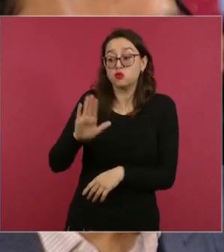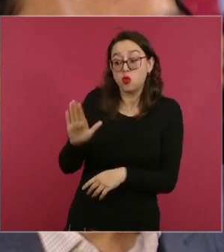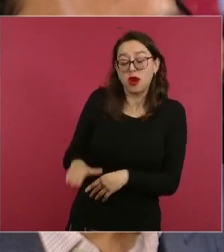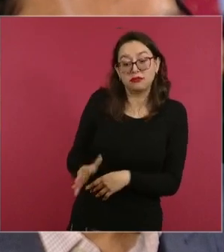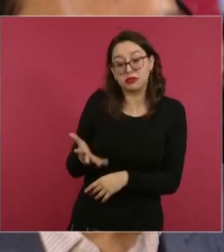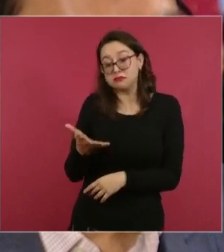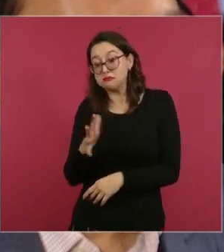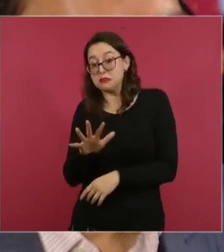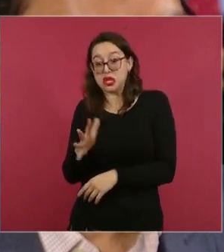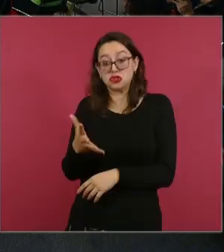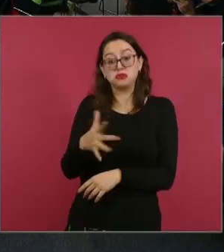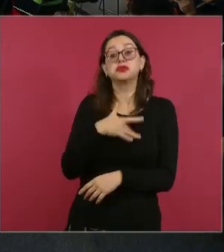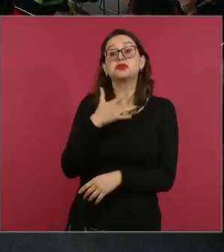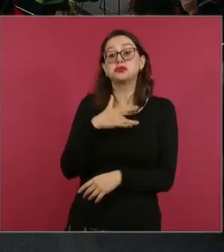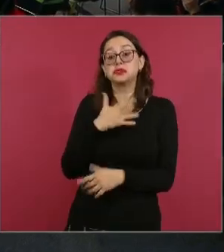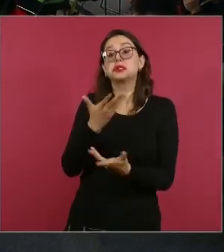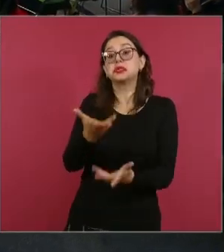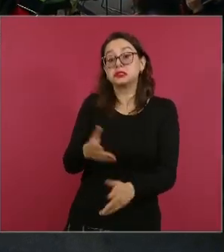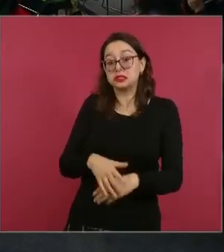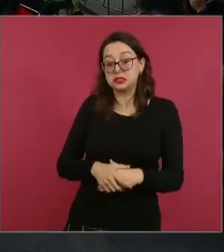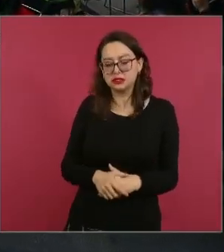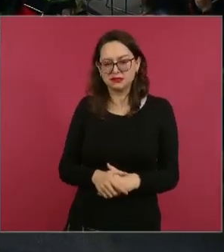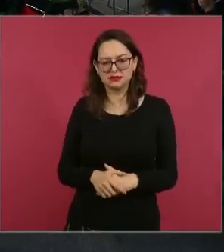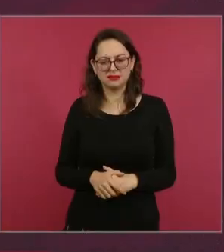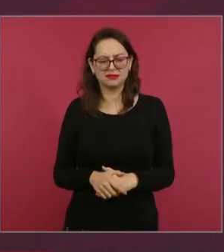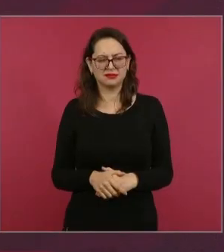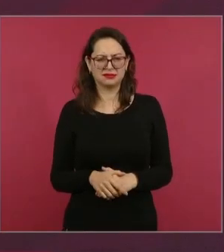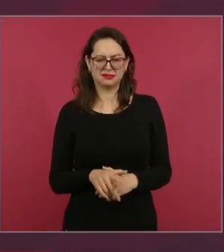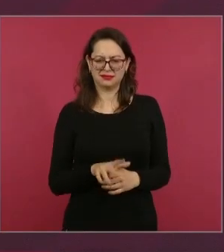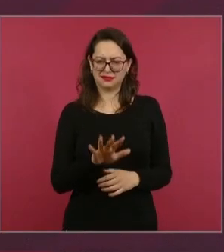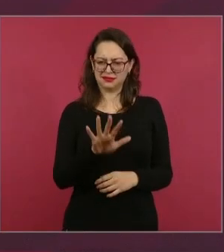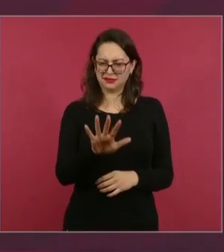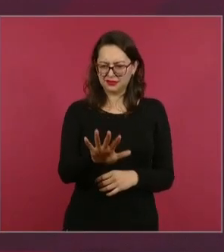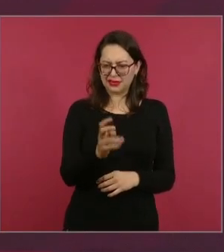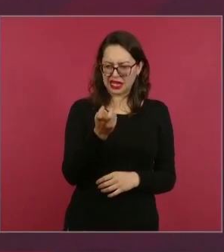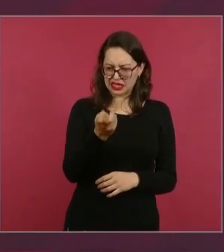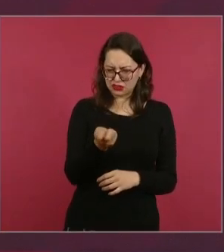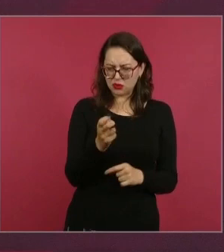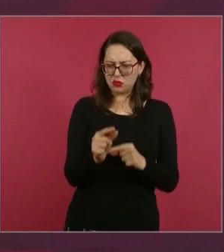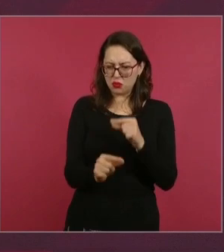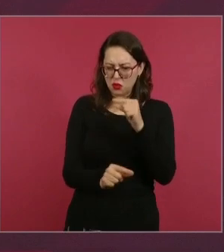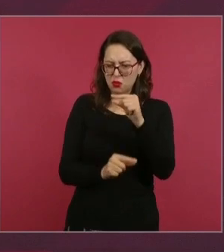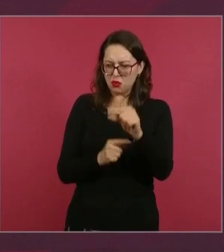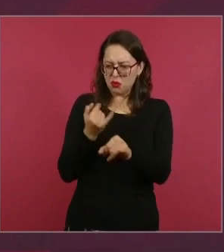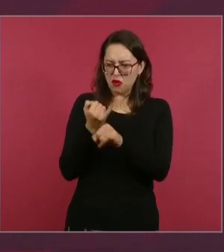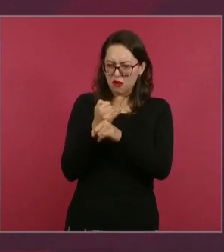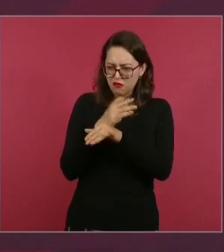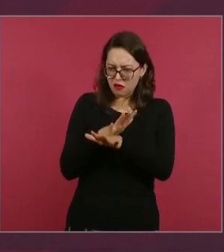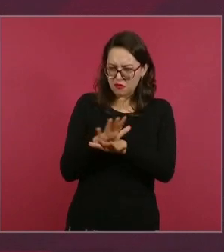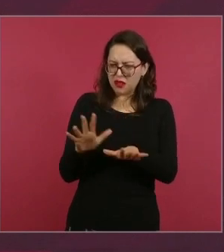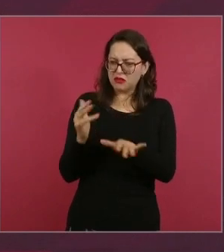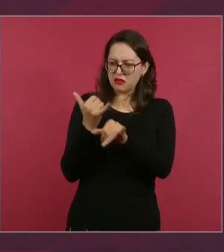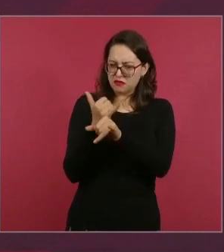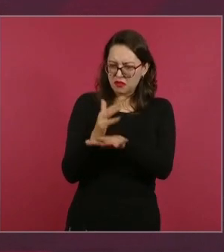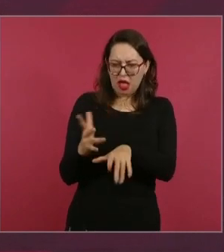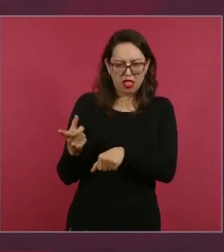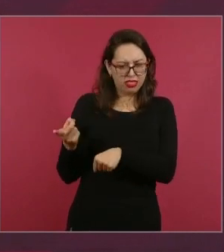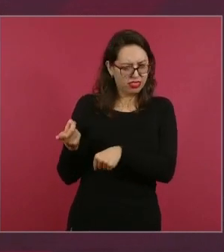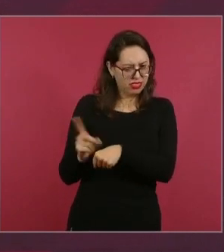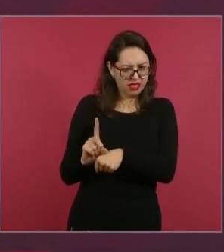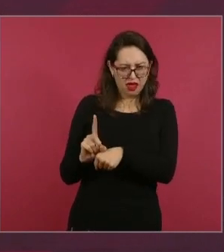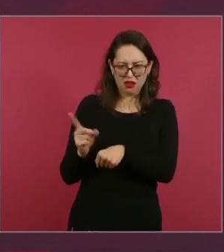lo que ustedes están vamos a estar informando eh sobre esto eh diario o sea